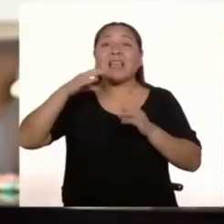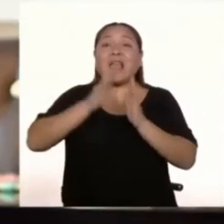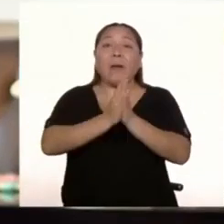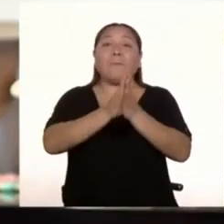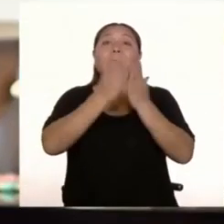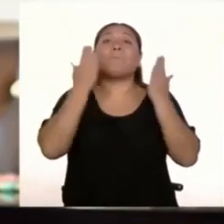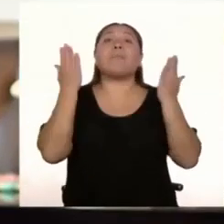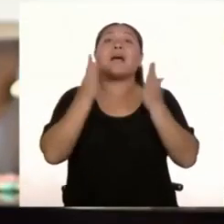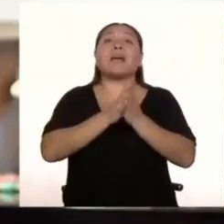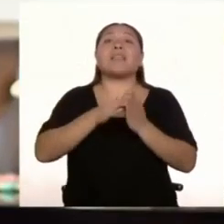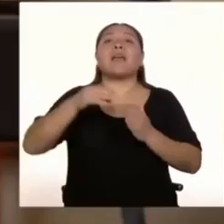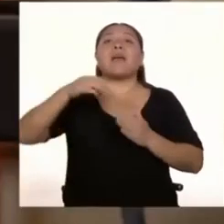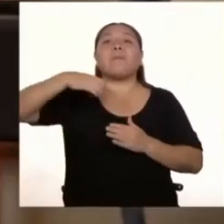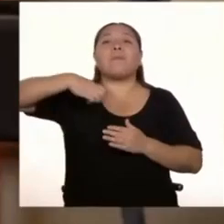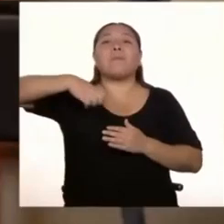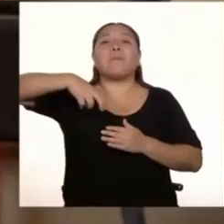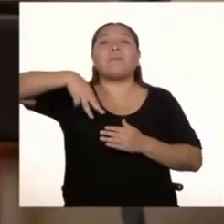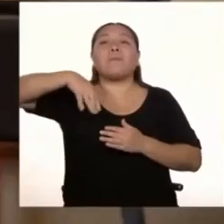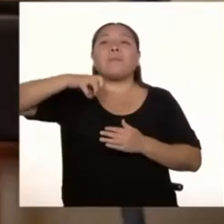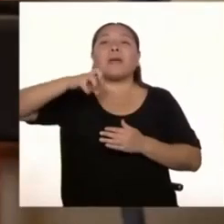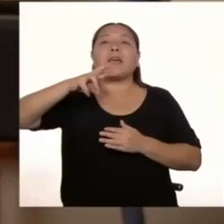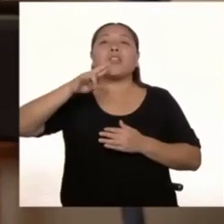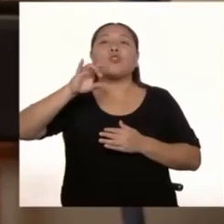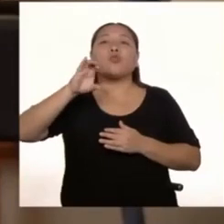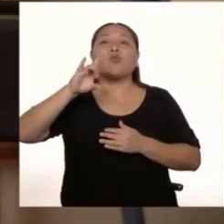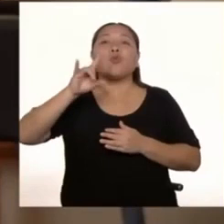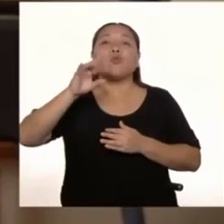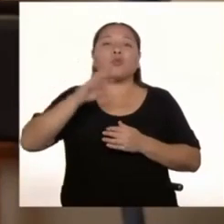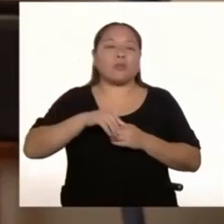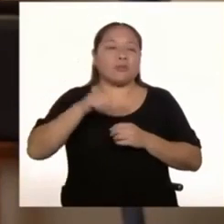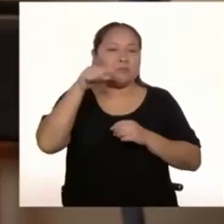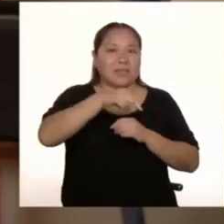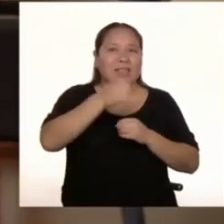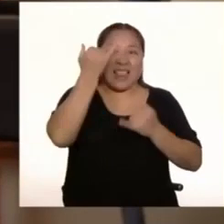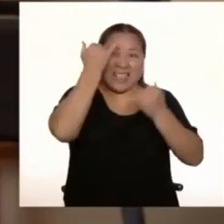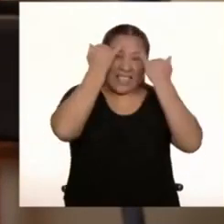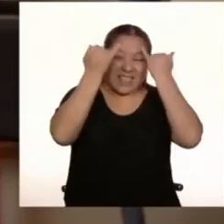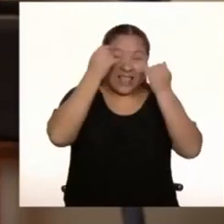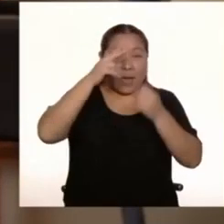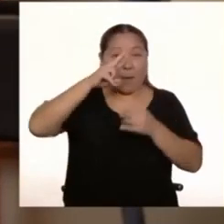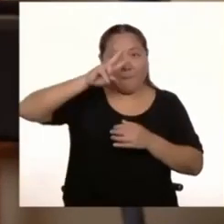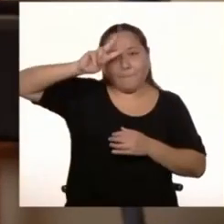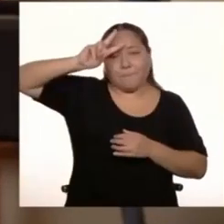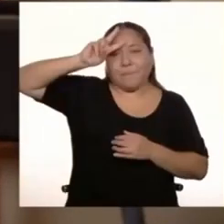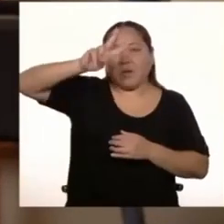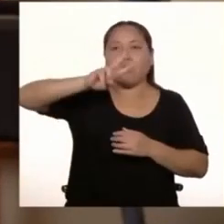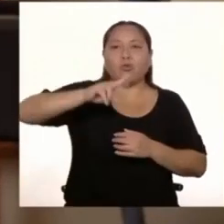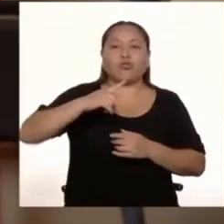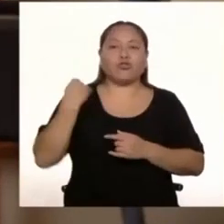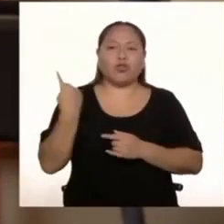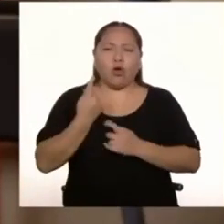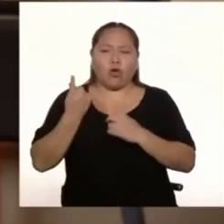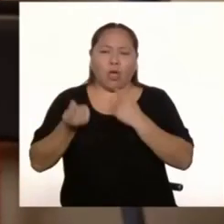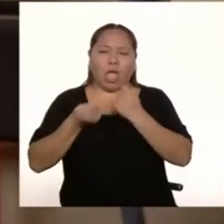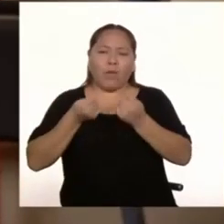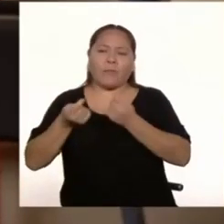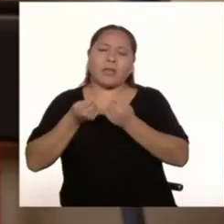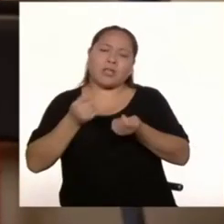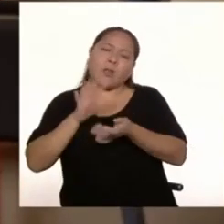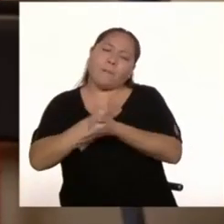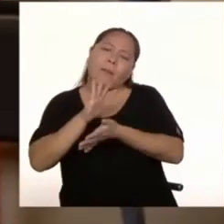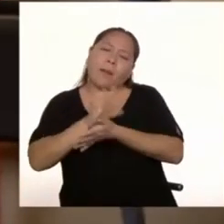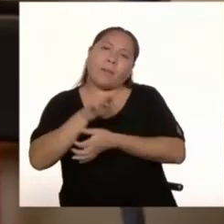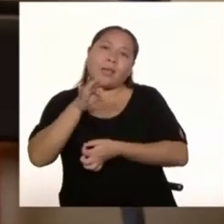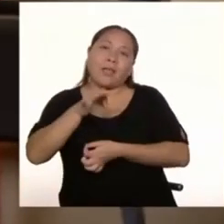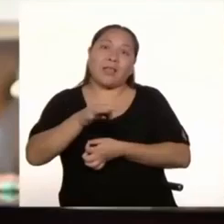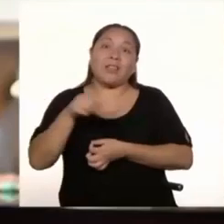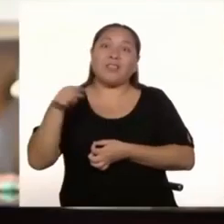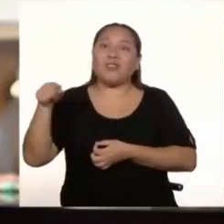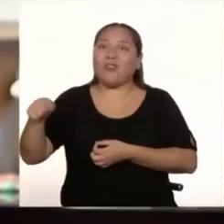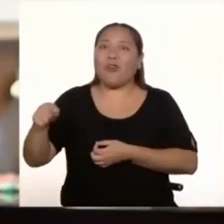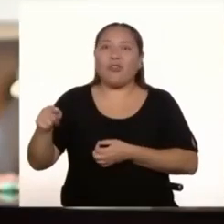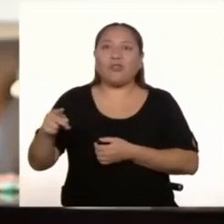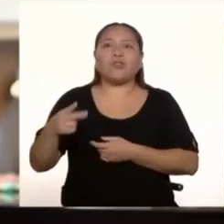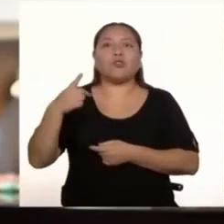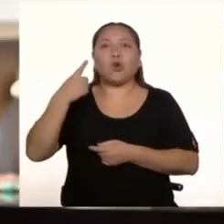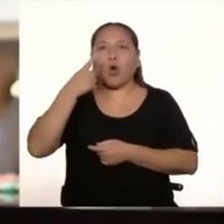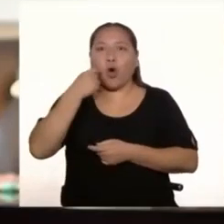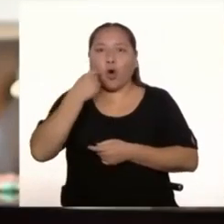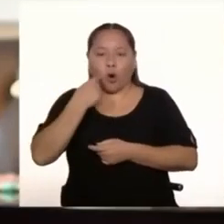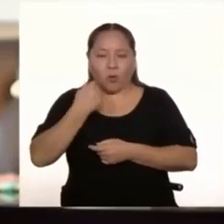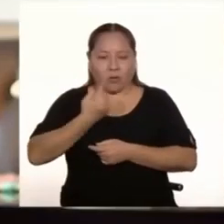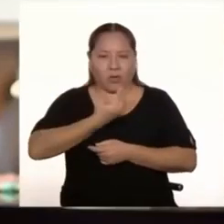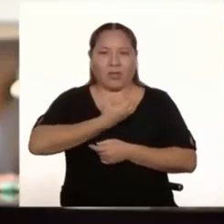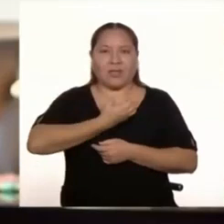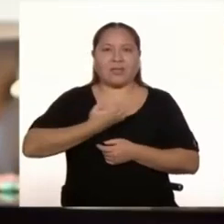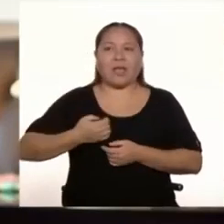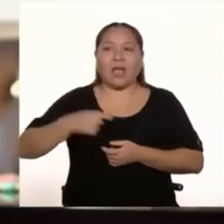la idea del Perú, digamos, el Perú va más allá de las administraciones, ¿no? Es un hombre de Estado. Manda él a